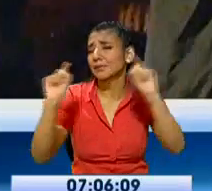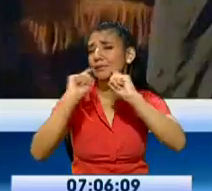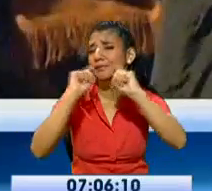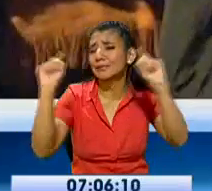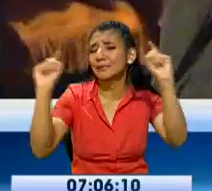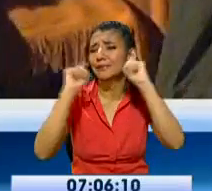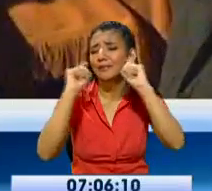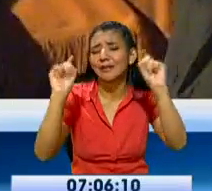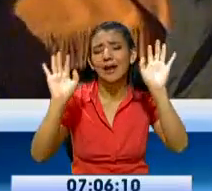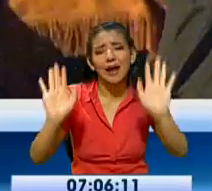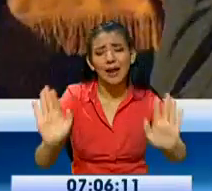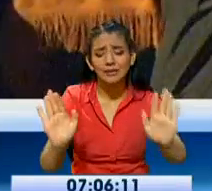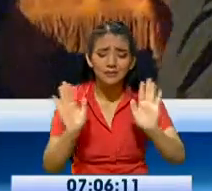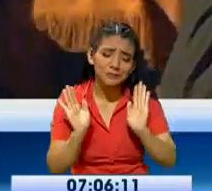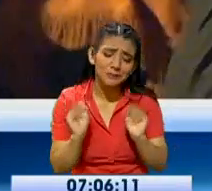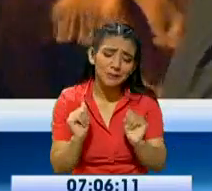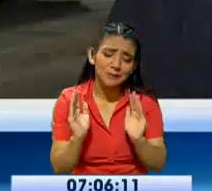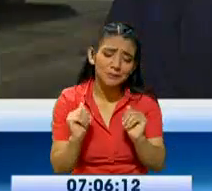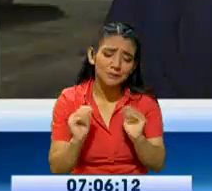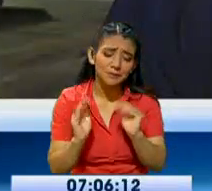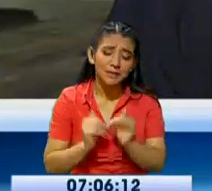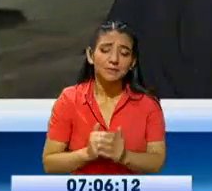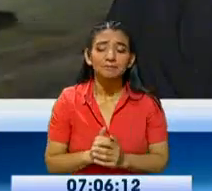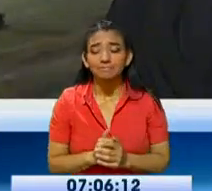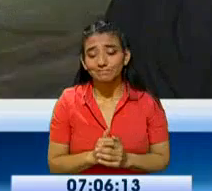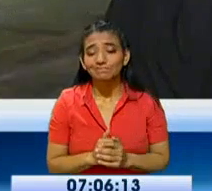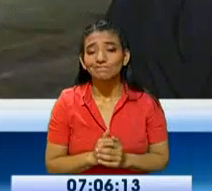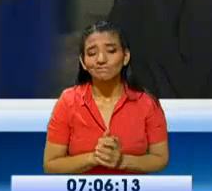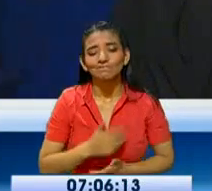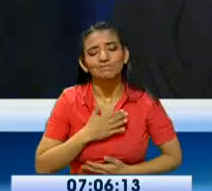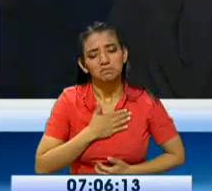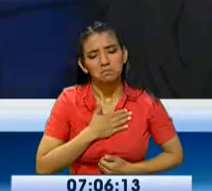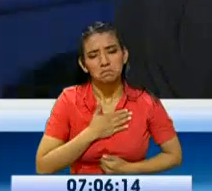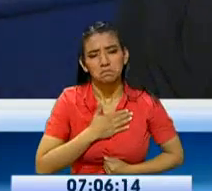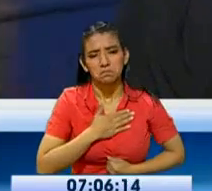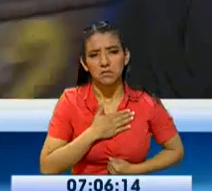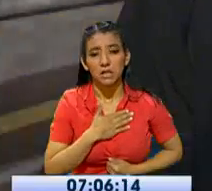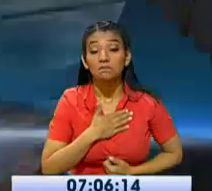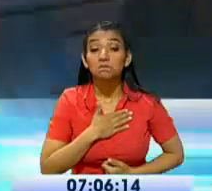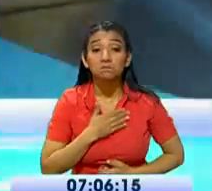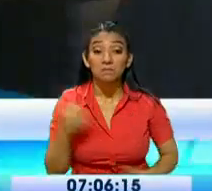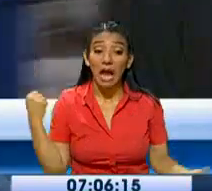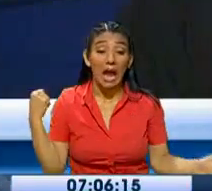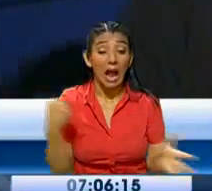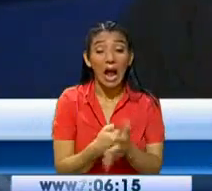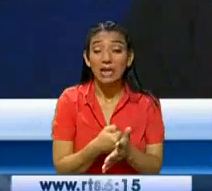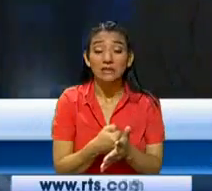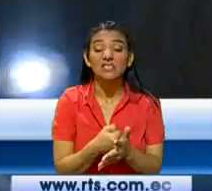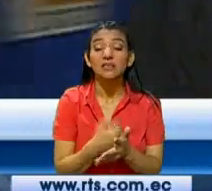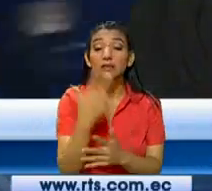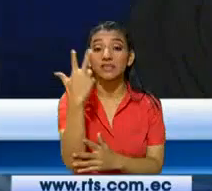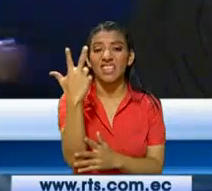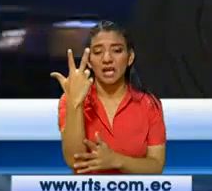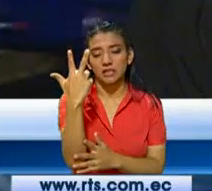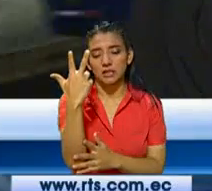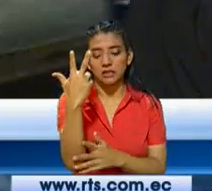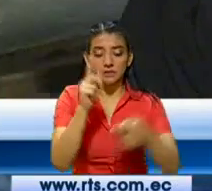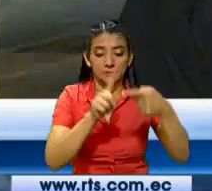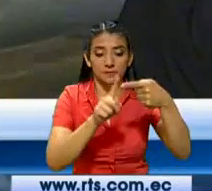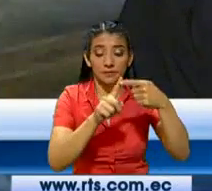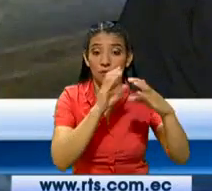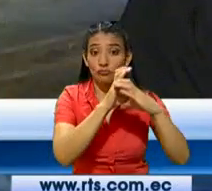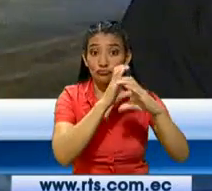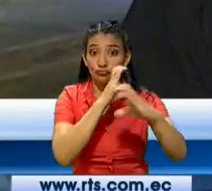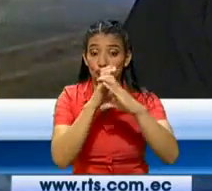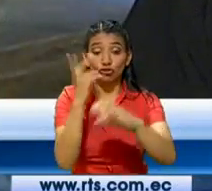del ritual de despedida del hoy occiso. Lamentablemente, un accidente de tránsito en el que están involucrados tres vehículos, una motocicleta